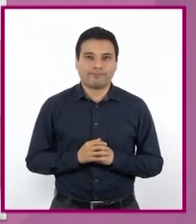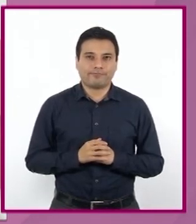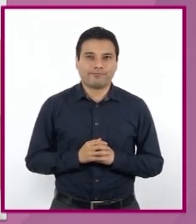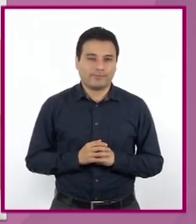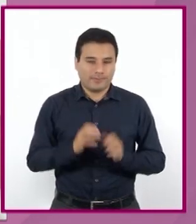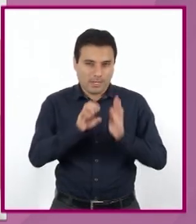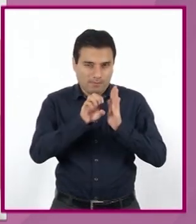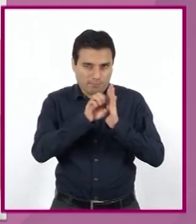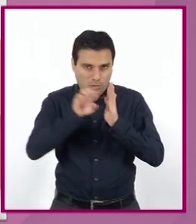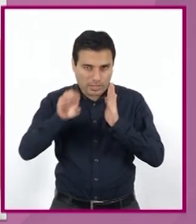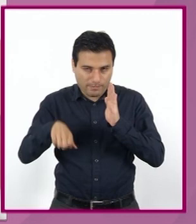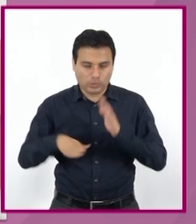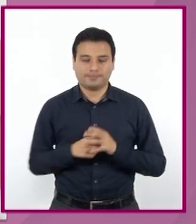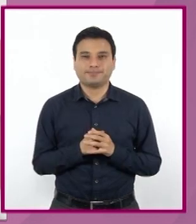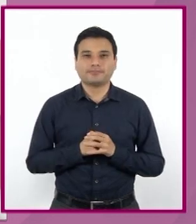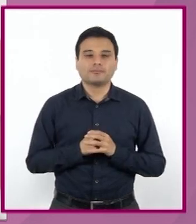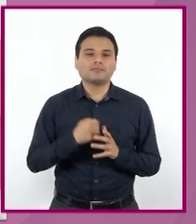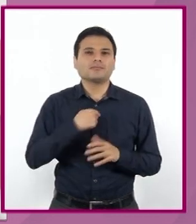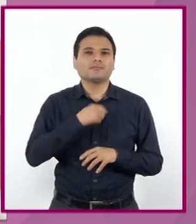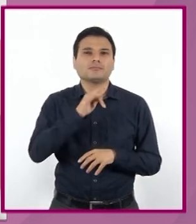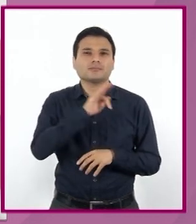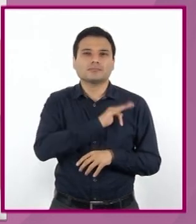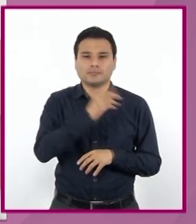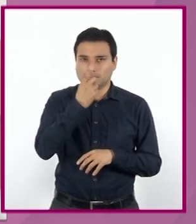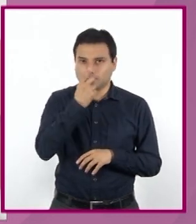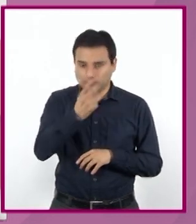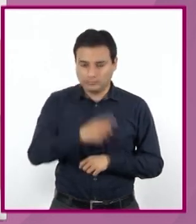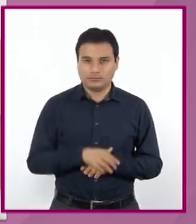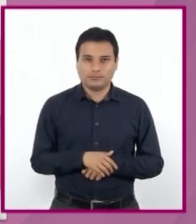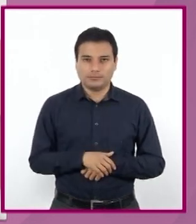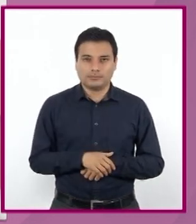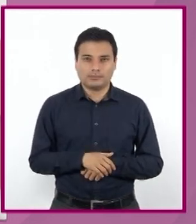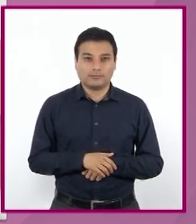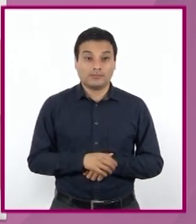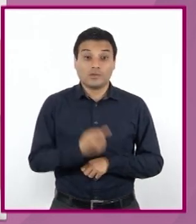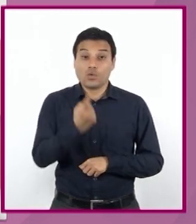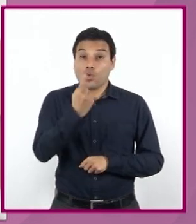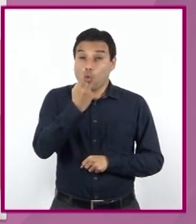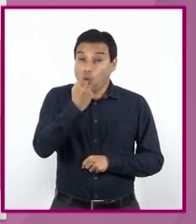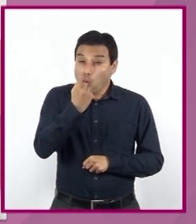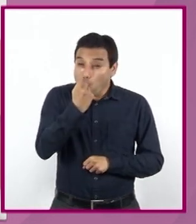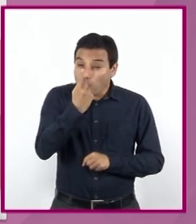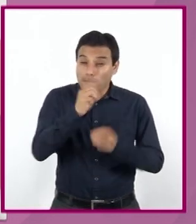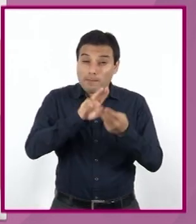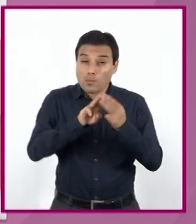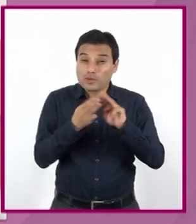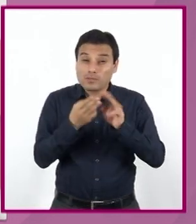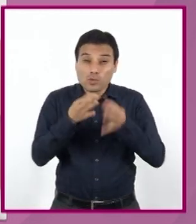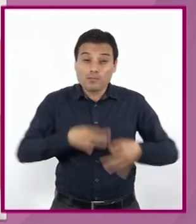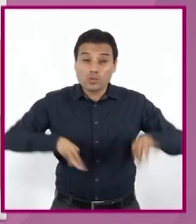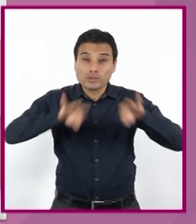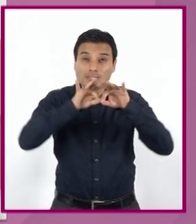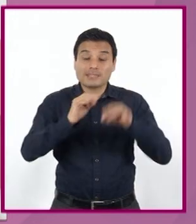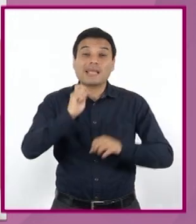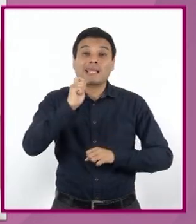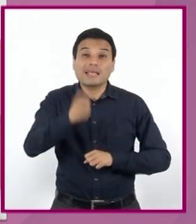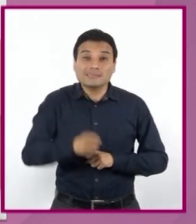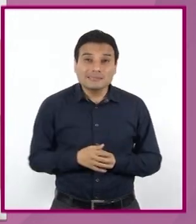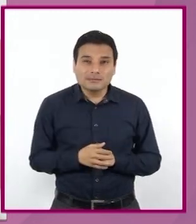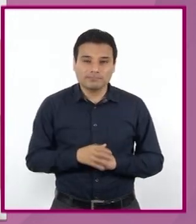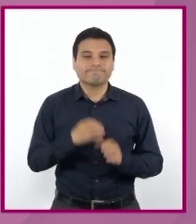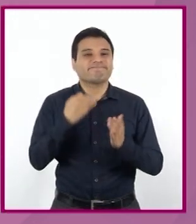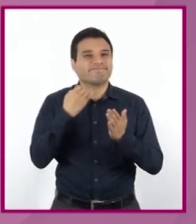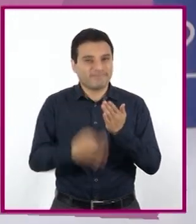Por ejemplo, podemos comentar que entonces uno de los principales motivos es la falta de control de las